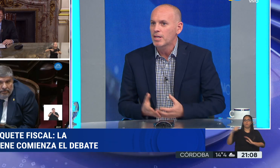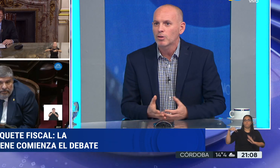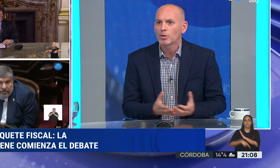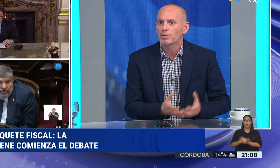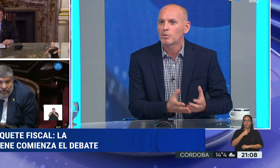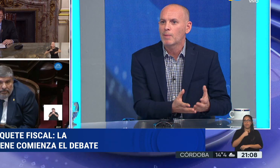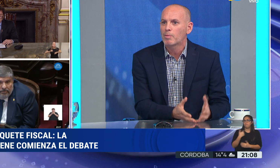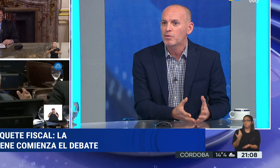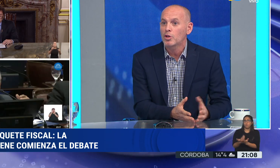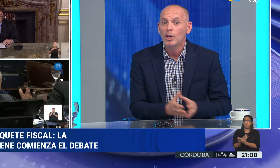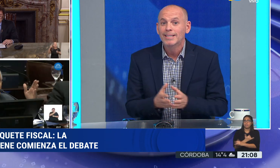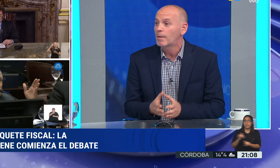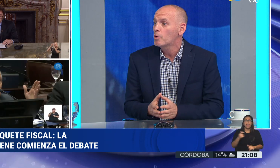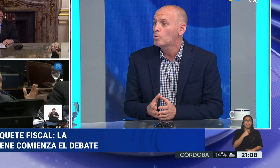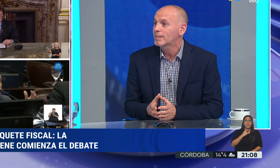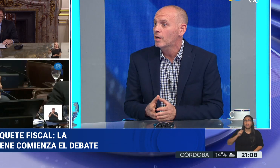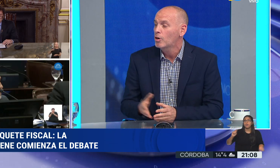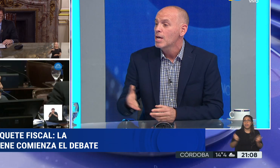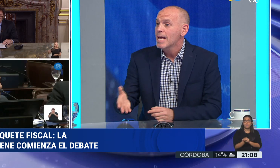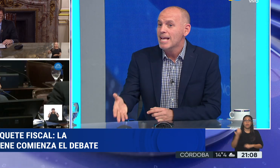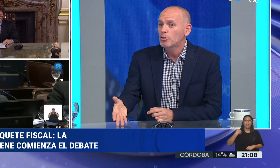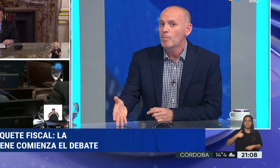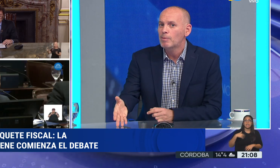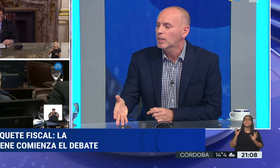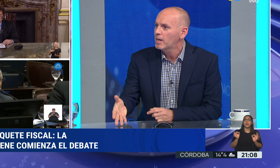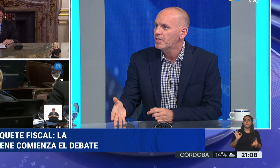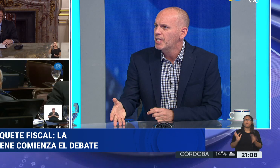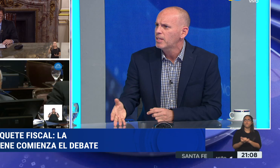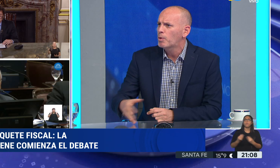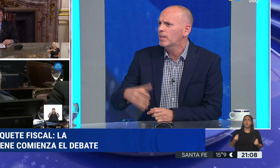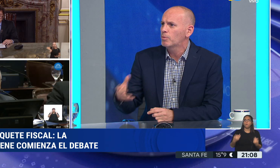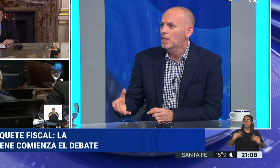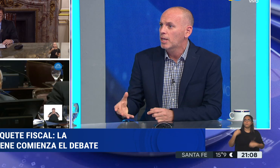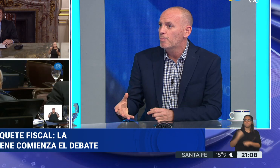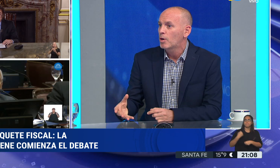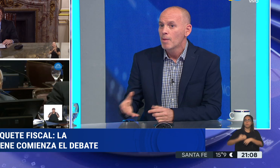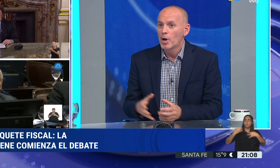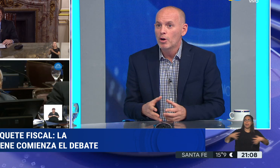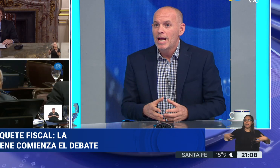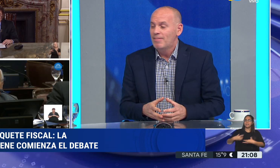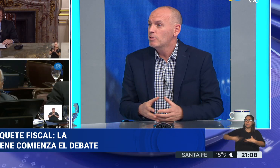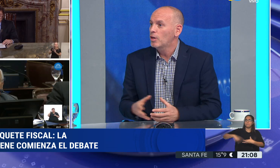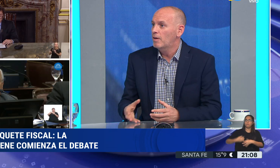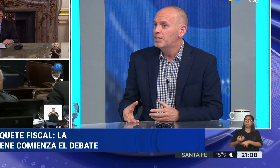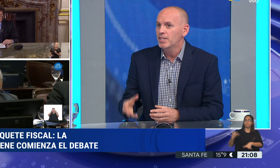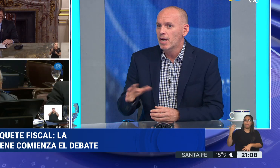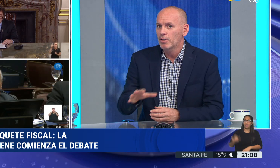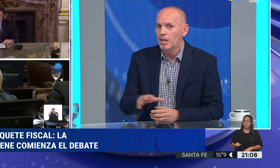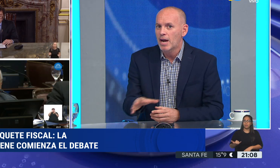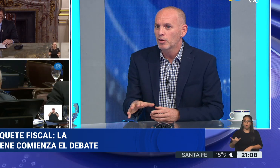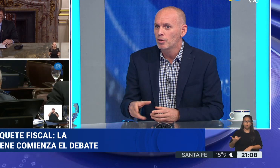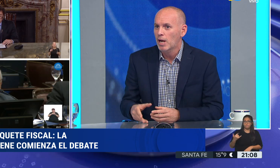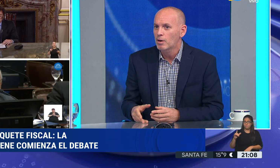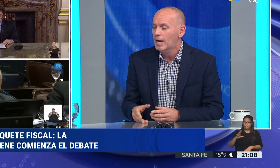campaña. Dijo, nosotros vamos a hacer un cambio profundo, sabemos cómo hacerlo y vamos a ser eficientes porque tenemos el equipo. Bueno, dentro de la eficiencia creo